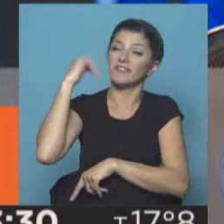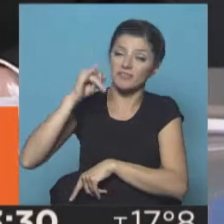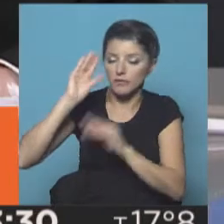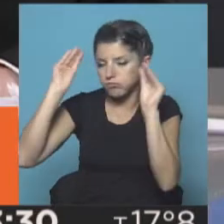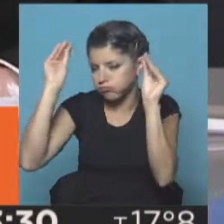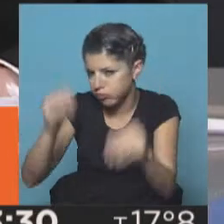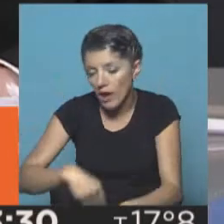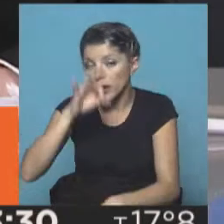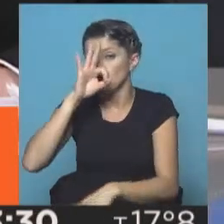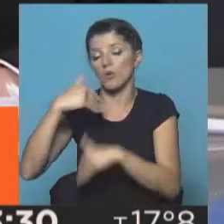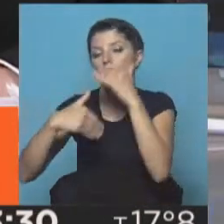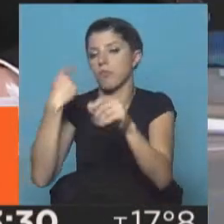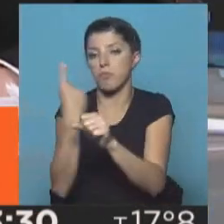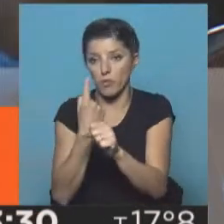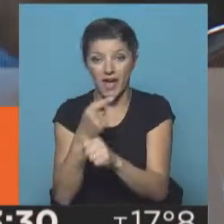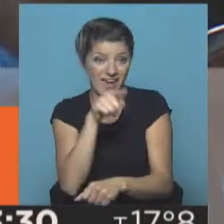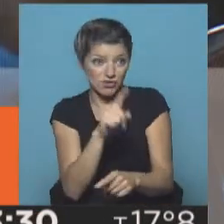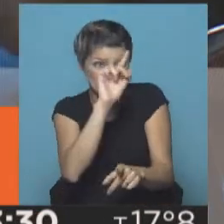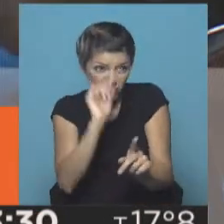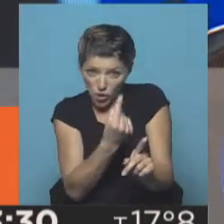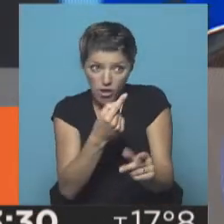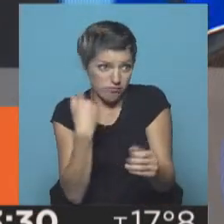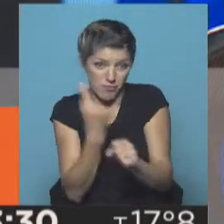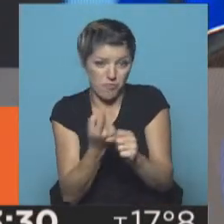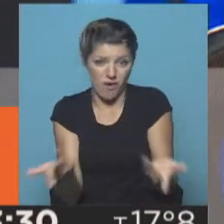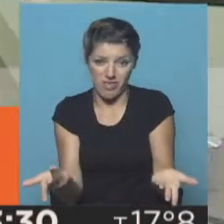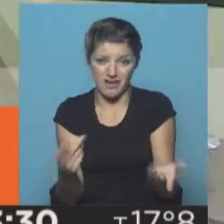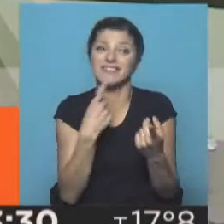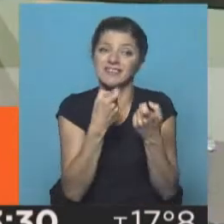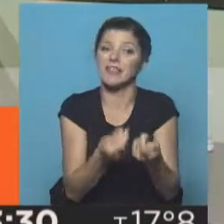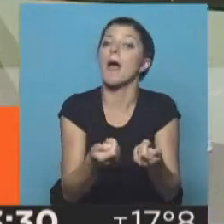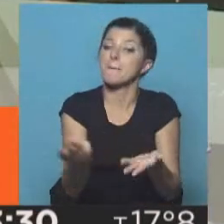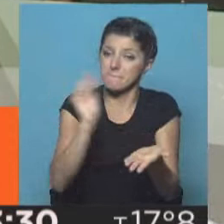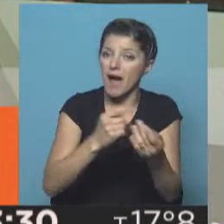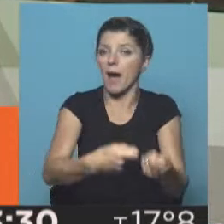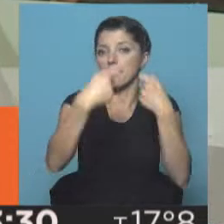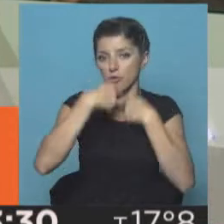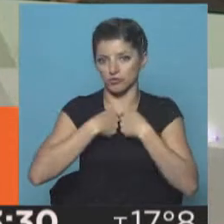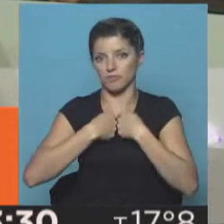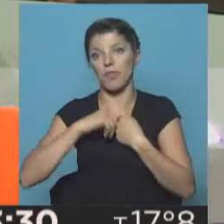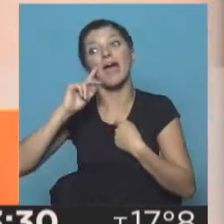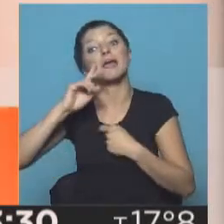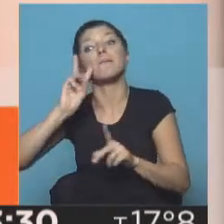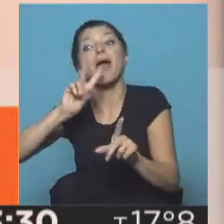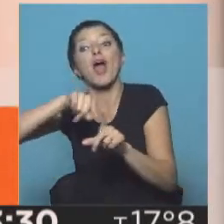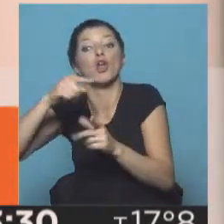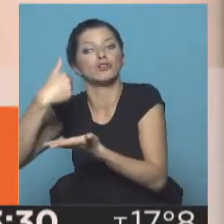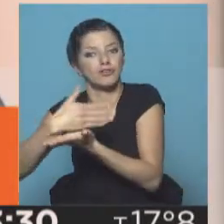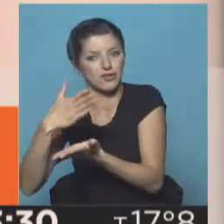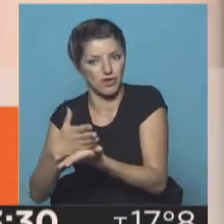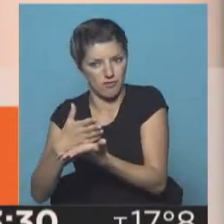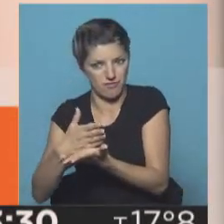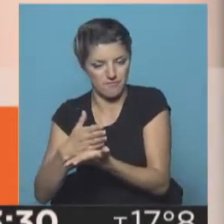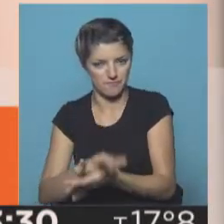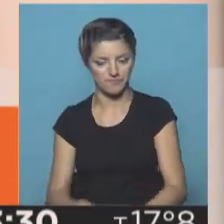volvieron a remontar, con eso solo no le va a alcanzar. Sí, habría que ver cómo piensa el otro público, ¿no? Como